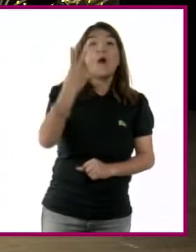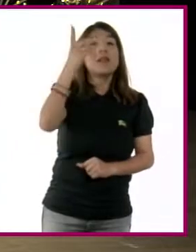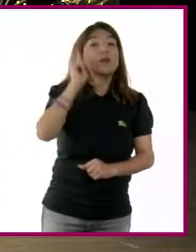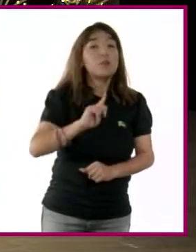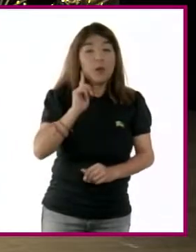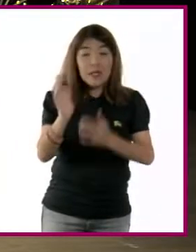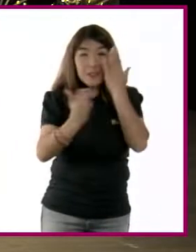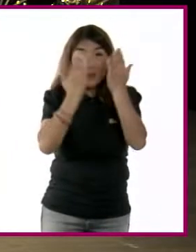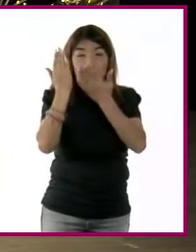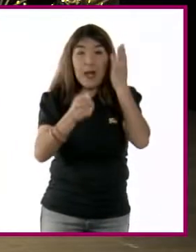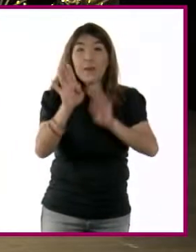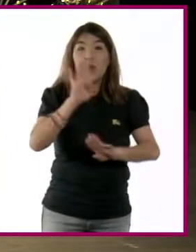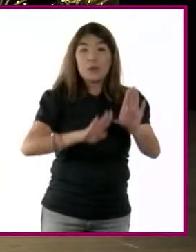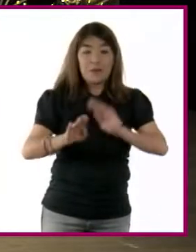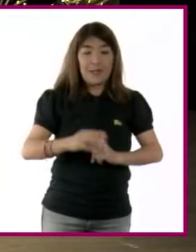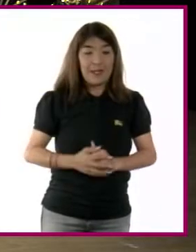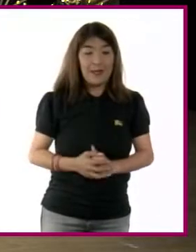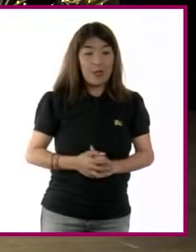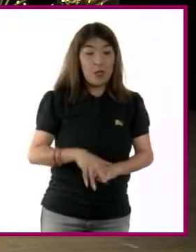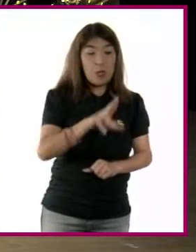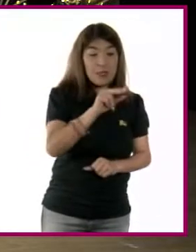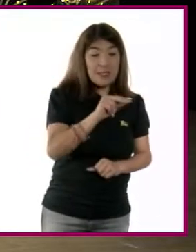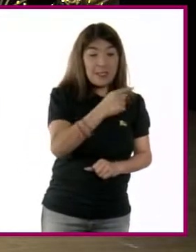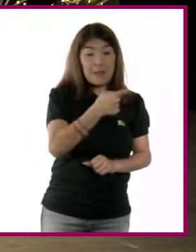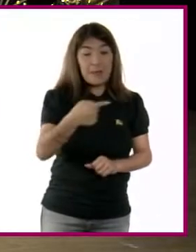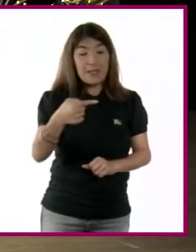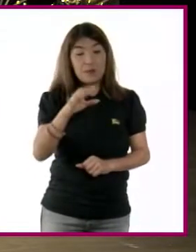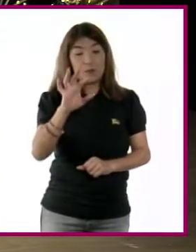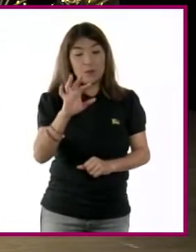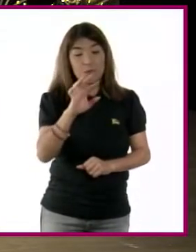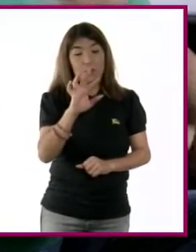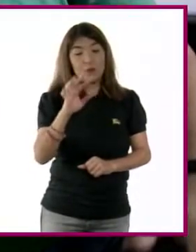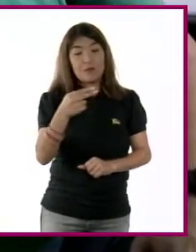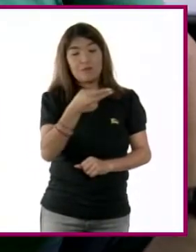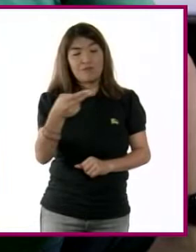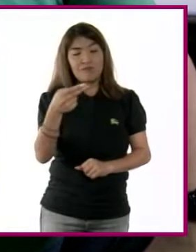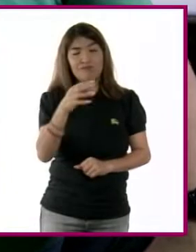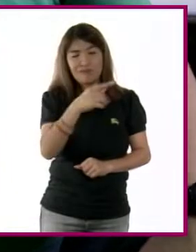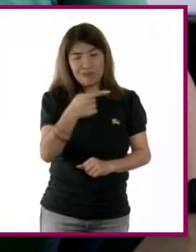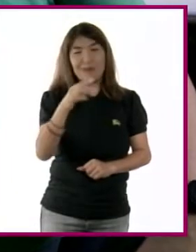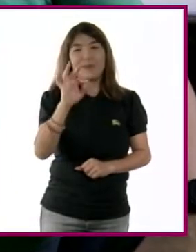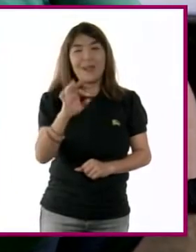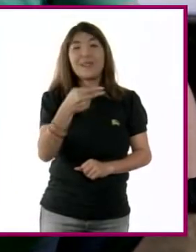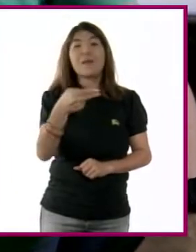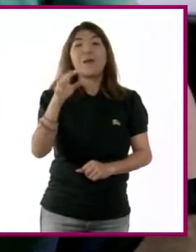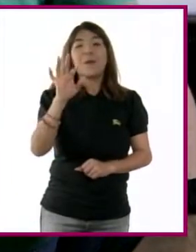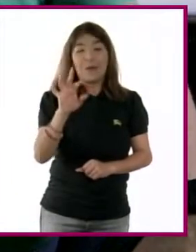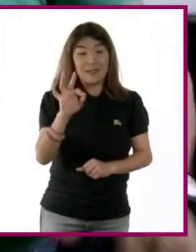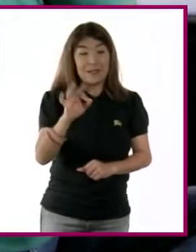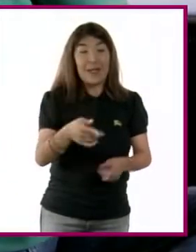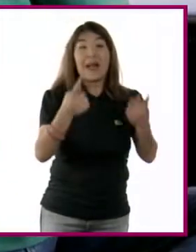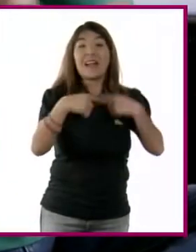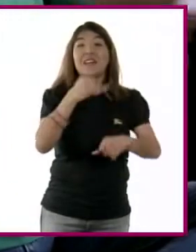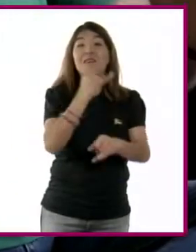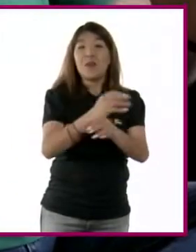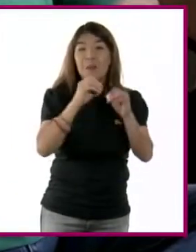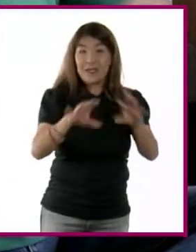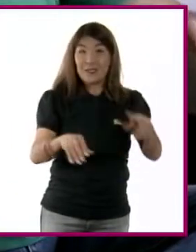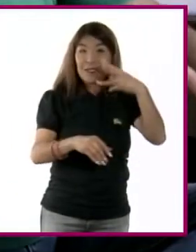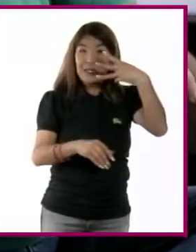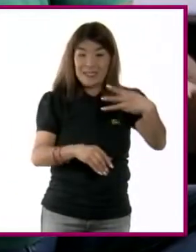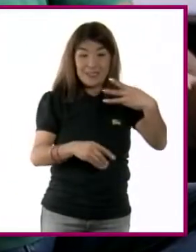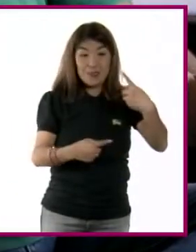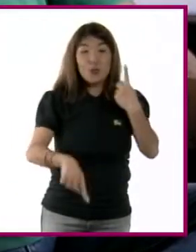estudian biología. 80 menos 40 igual a 40. Tenemos la información de 3 casillas. Sumamos las